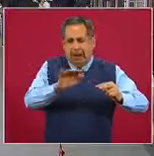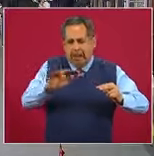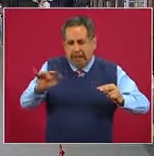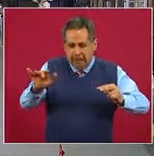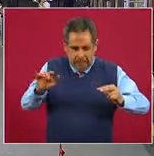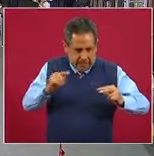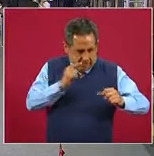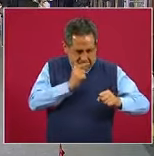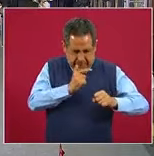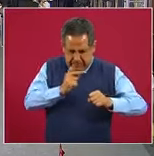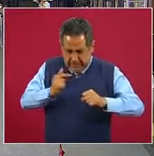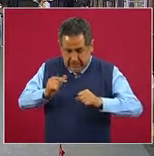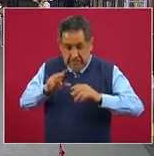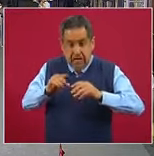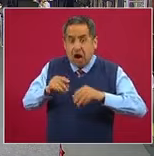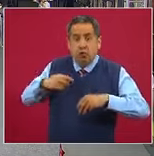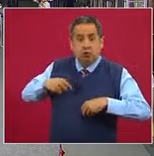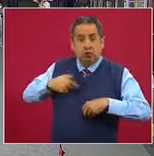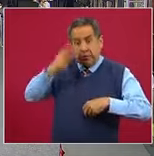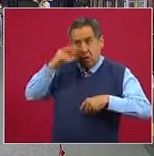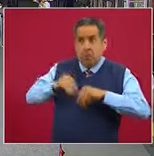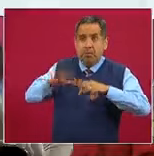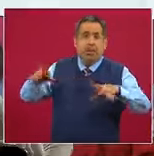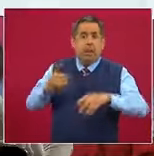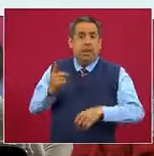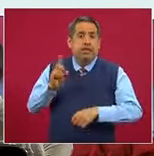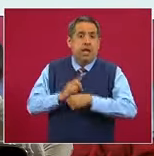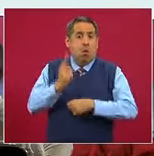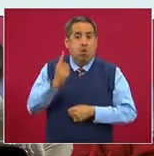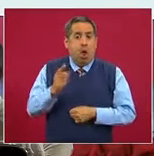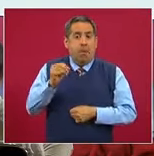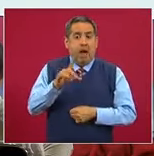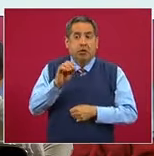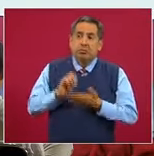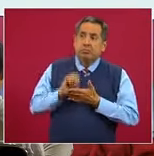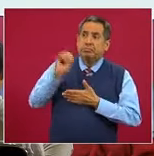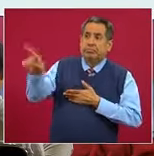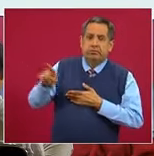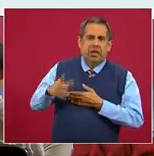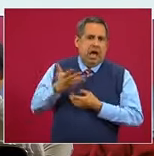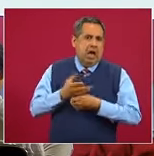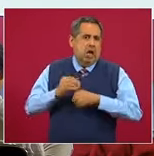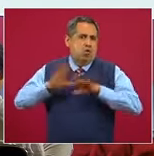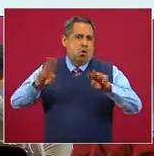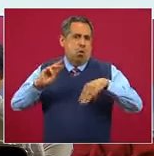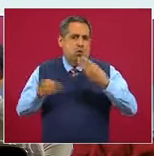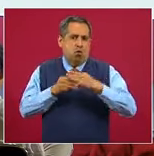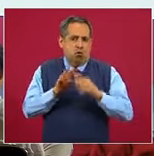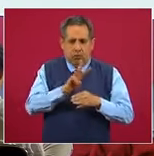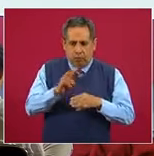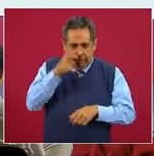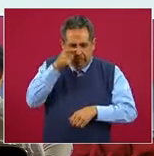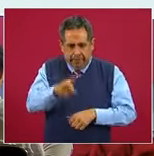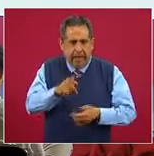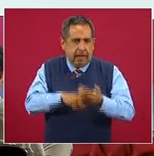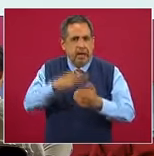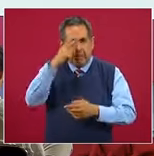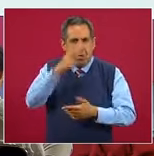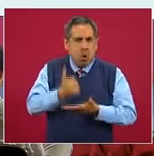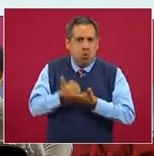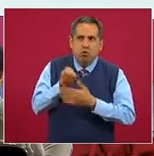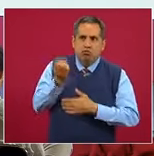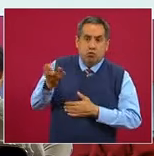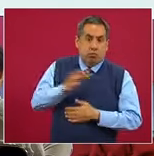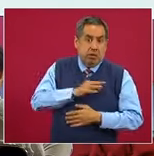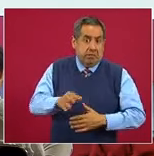desde el 1 de marzo, está disponible esta secuencia en esta base de datos. Y bueno, retomando un poco la